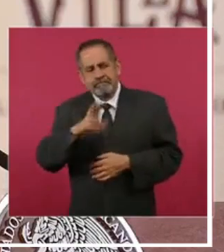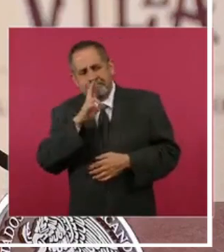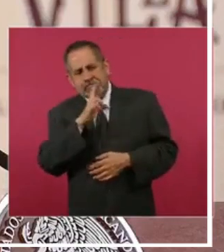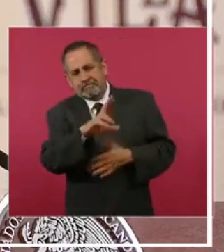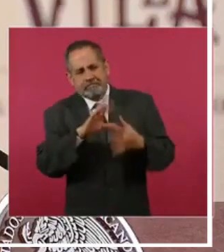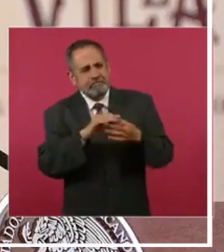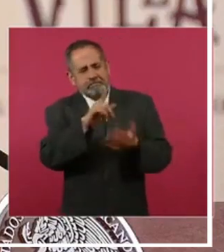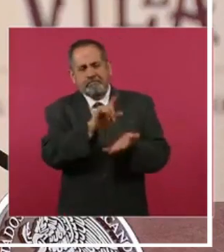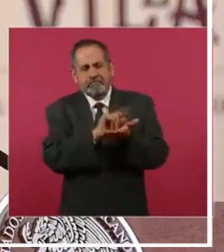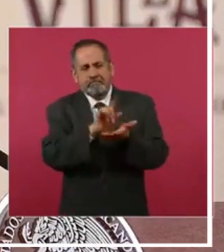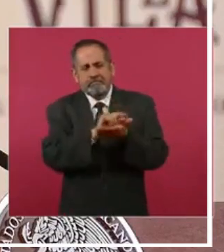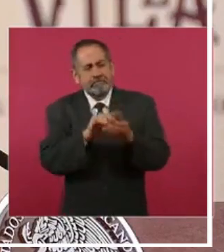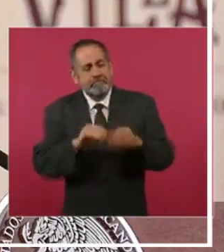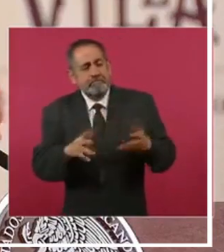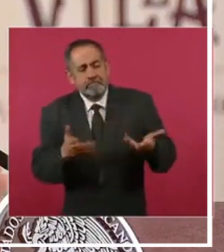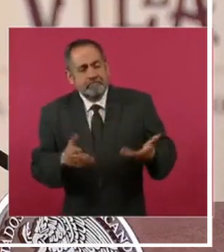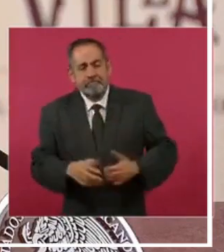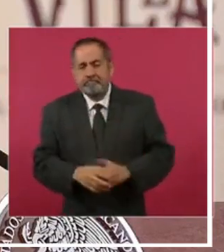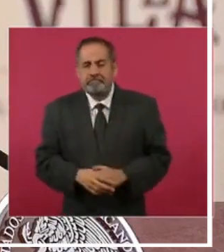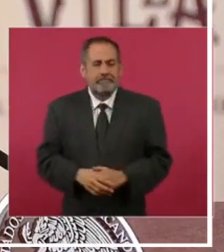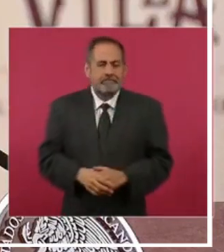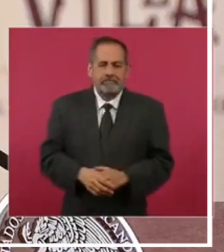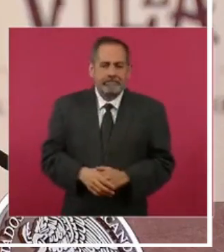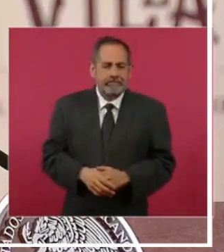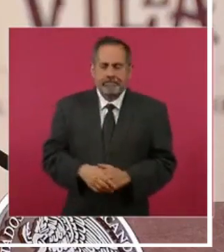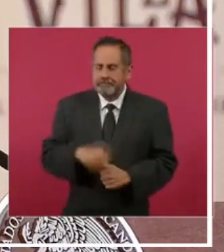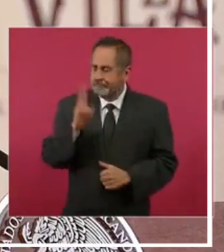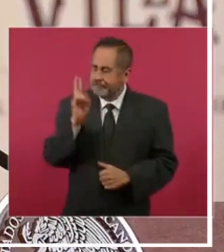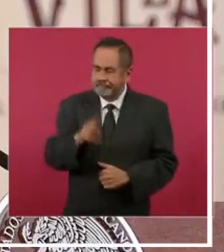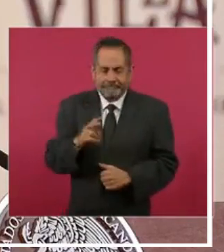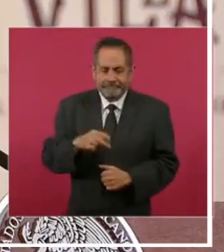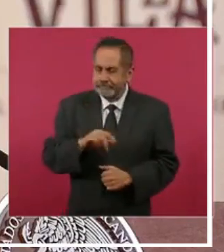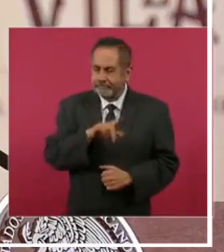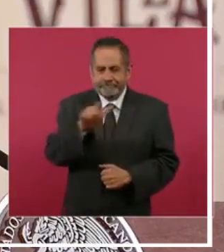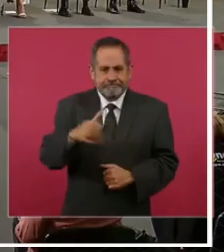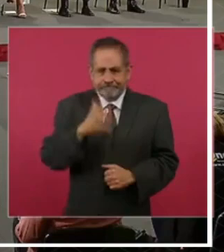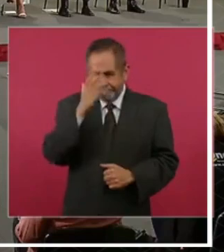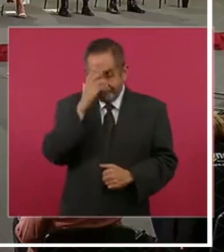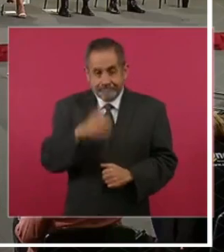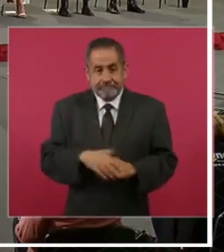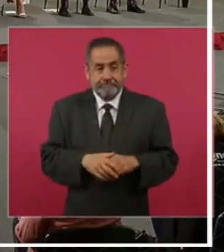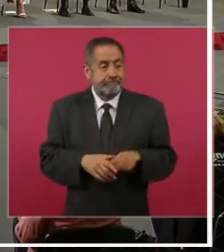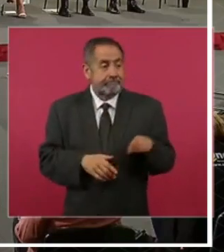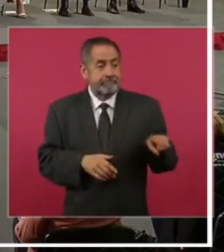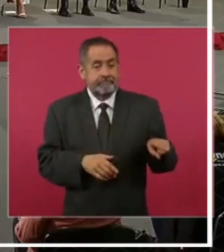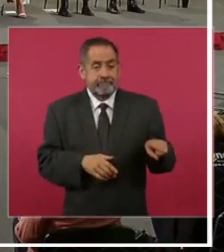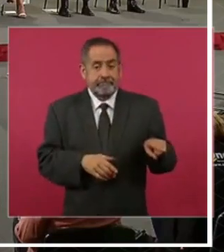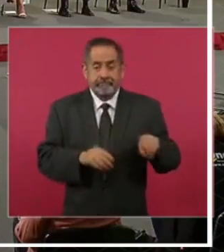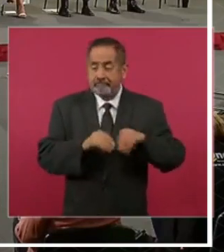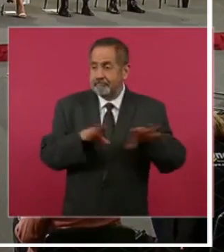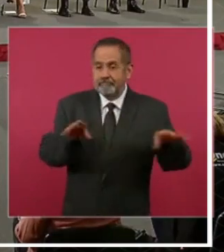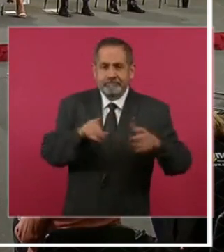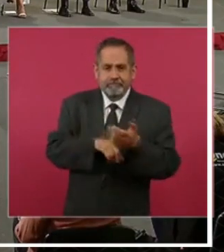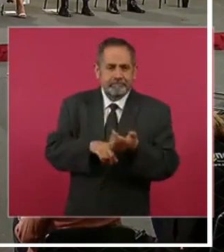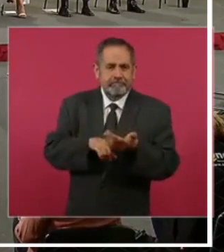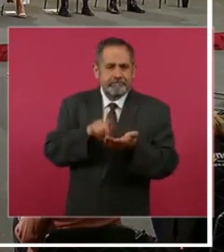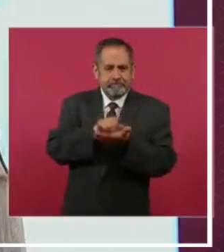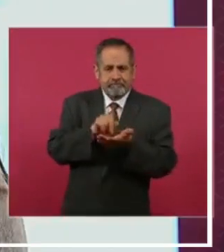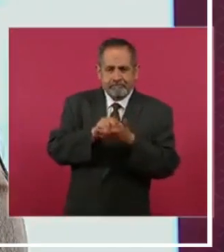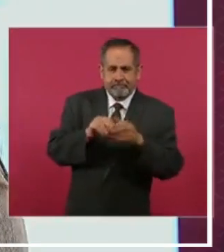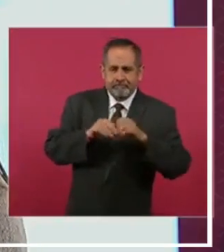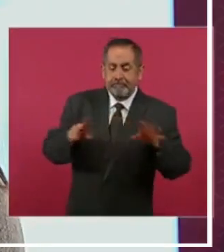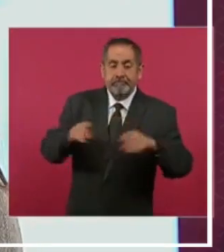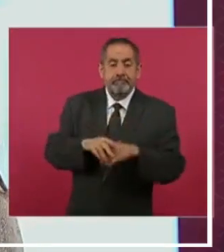de su tuit. Por el alcance, vean nada más lo que pasó después, por el alcance en vistas de la publicación,